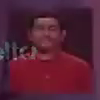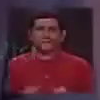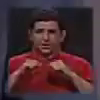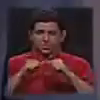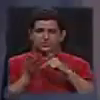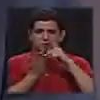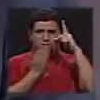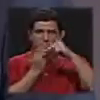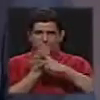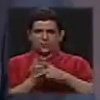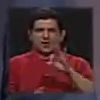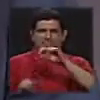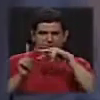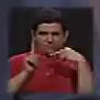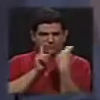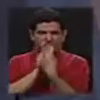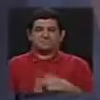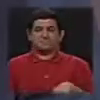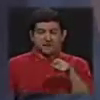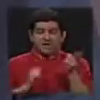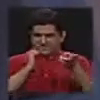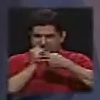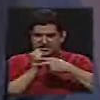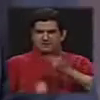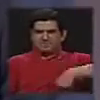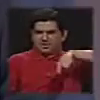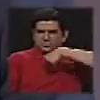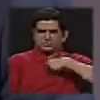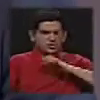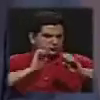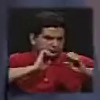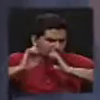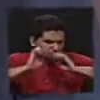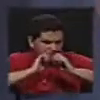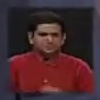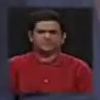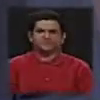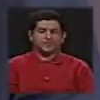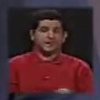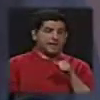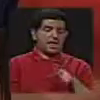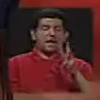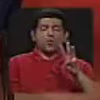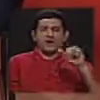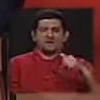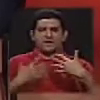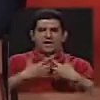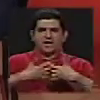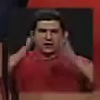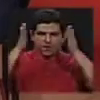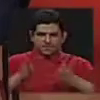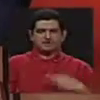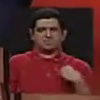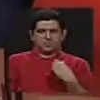Continuamos con su programa Puntos de Vista. En esta ocasión estamos entrevistando a don Willy Alfaro, empresario